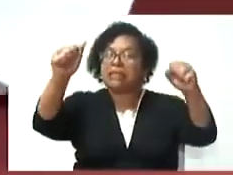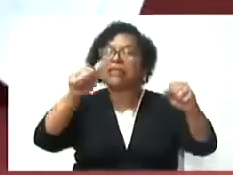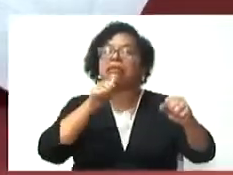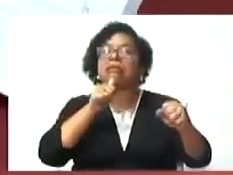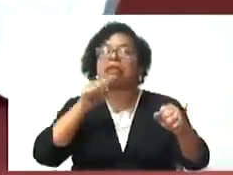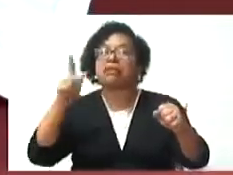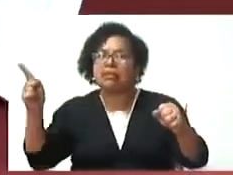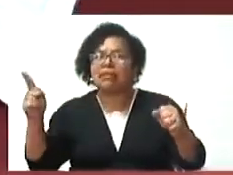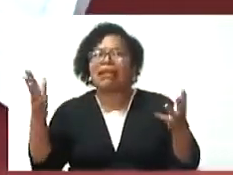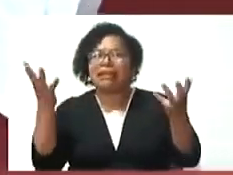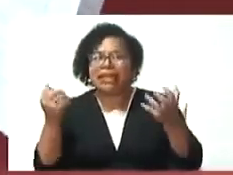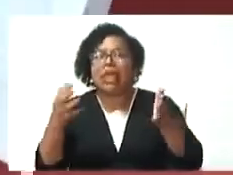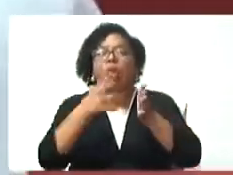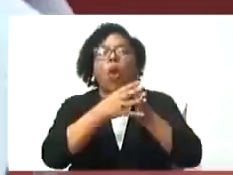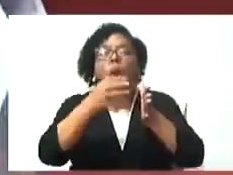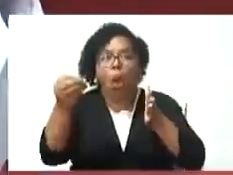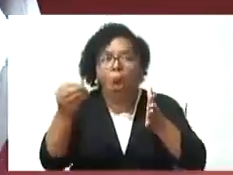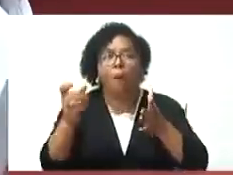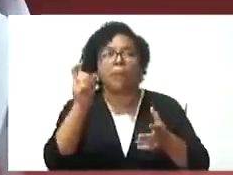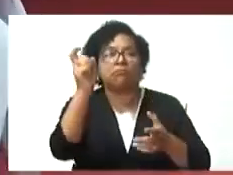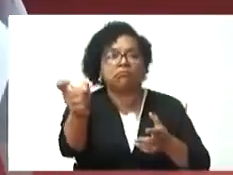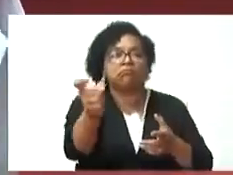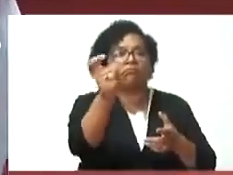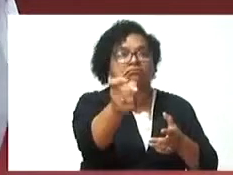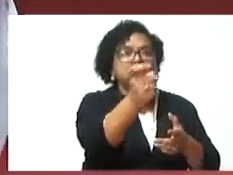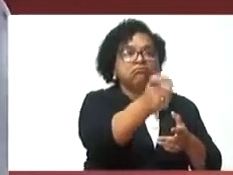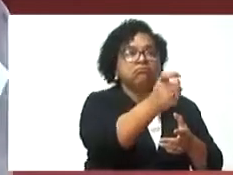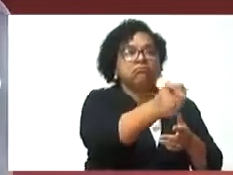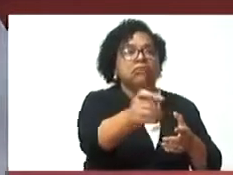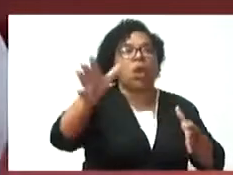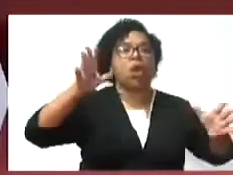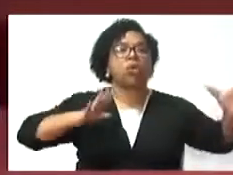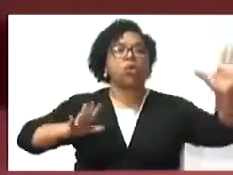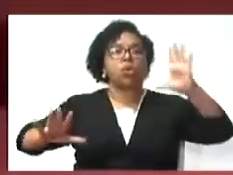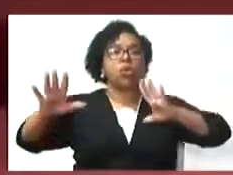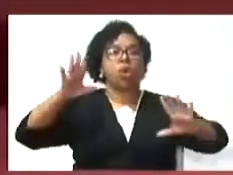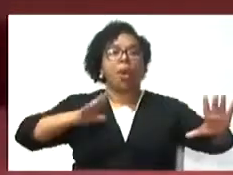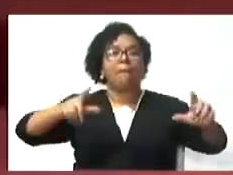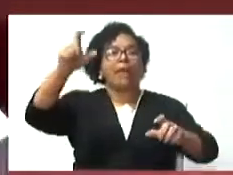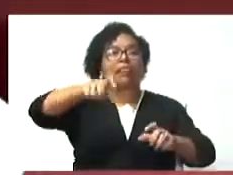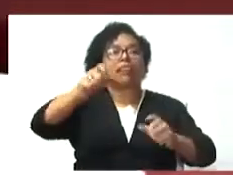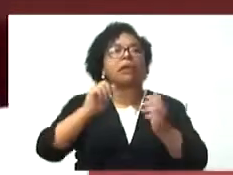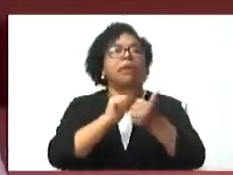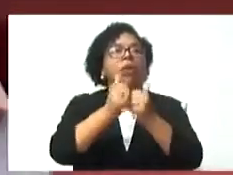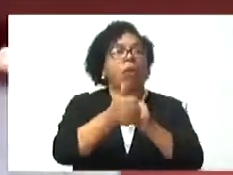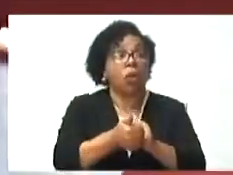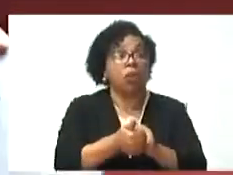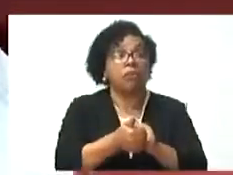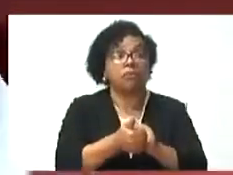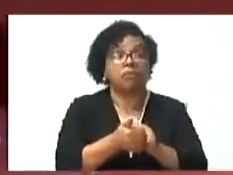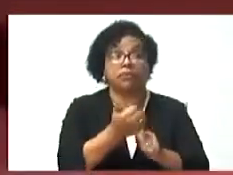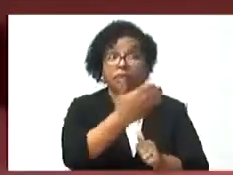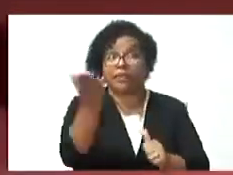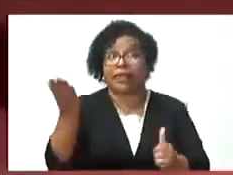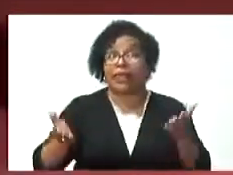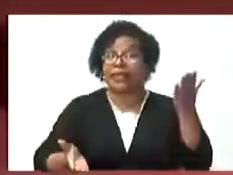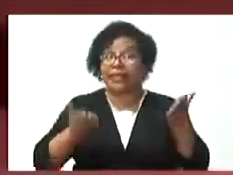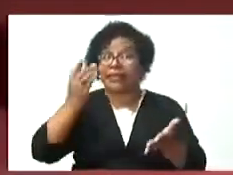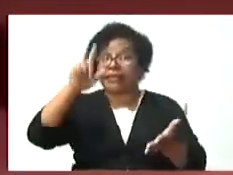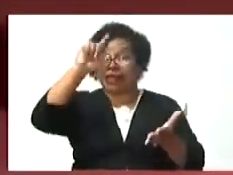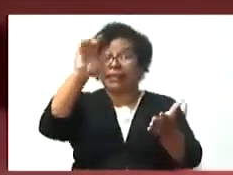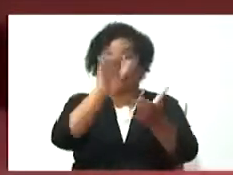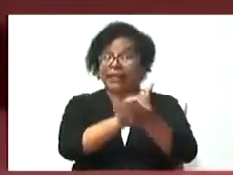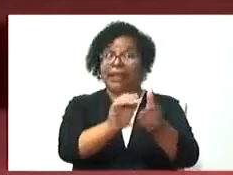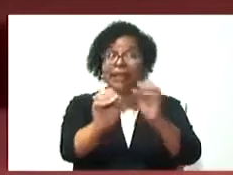copia a cada persona del código de vestimenta y aunque ustedes no lo crean aunque ustedes no lo crean